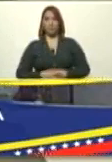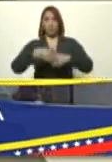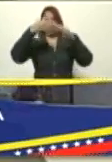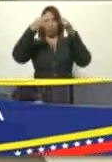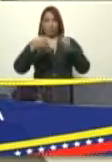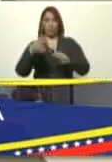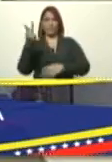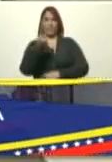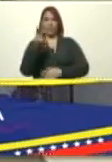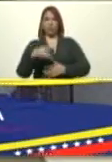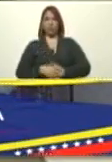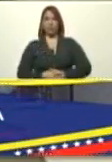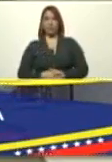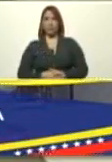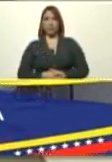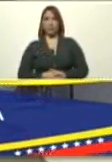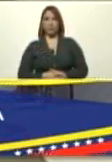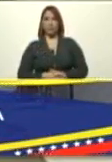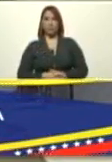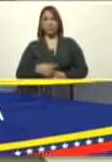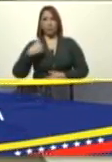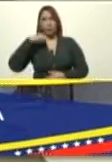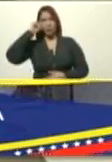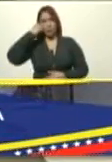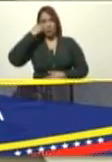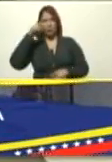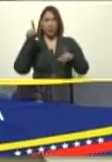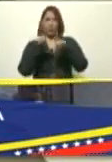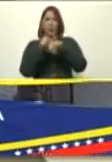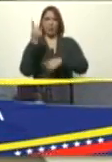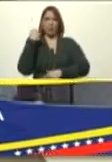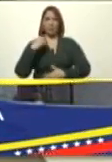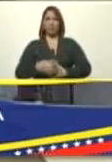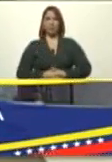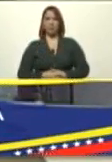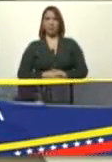oficiales a Venezuela. Lo recuerdo como que fuera ayer.